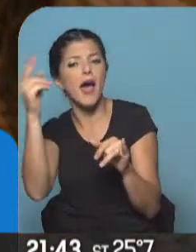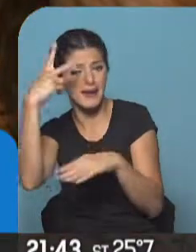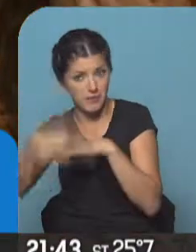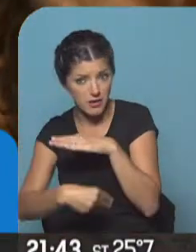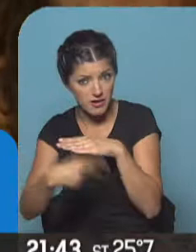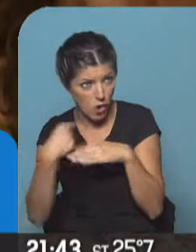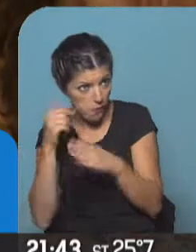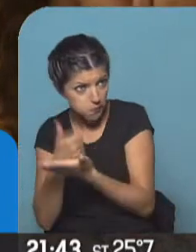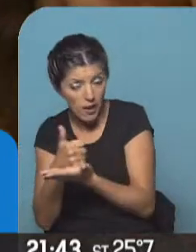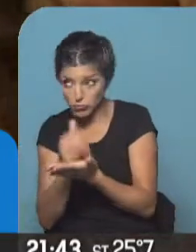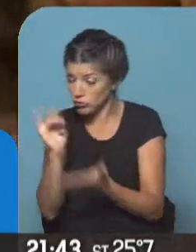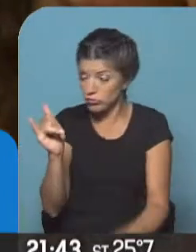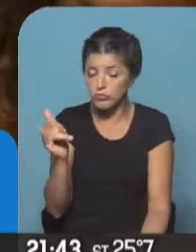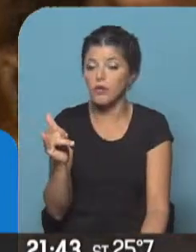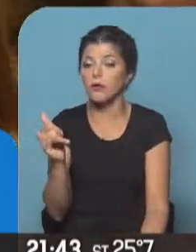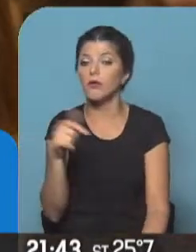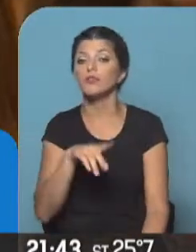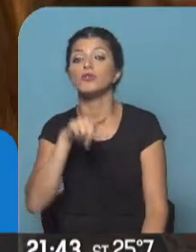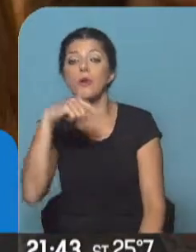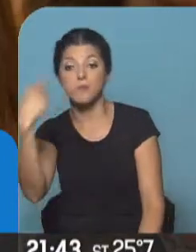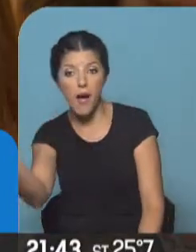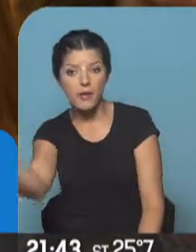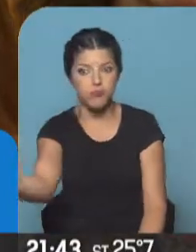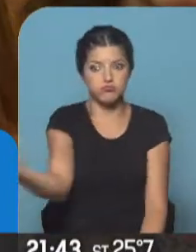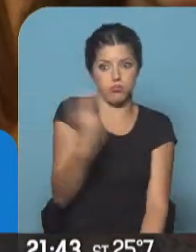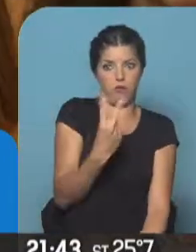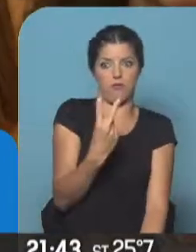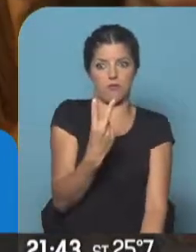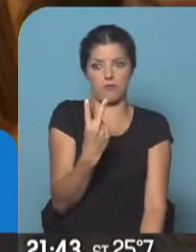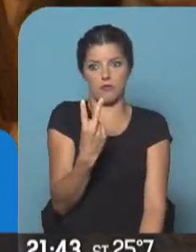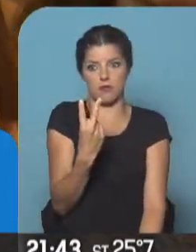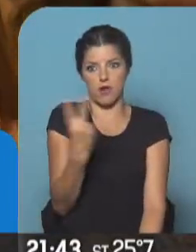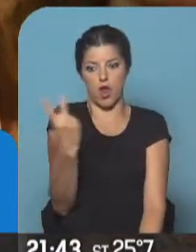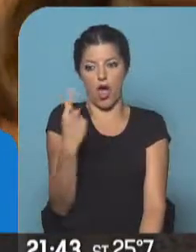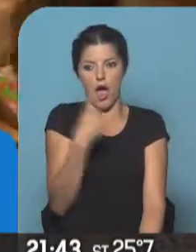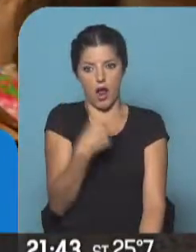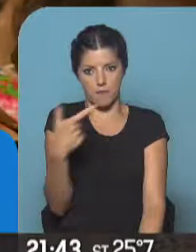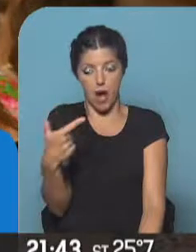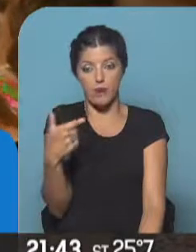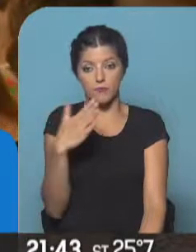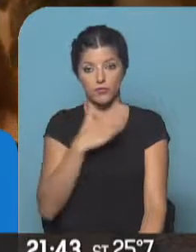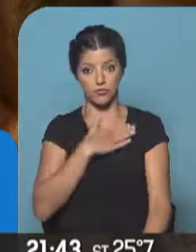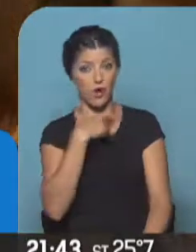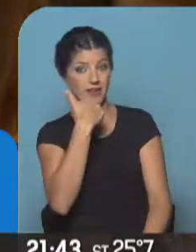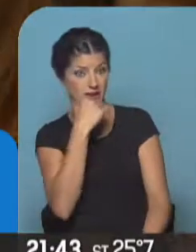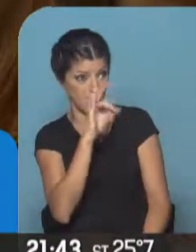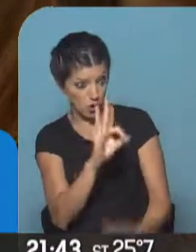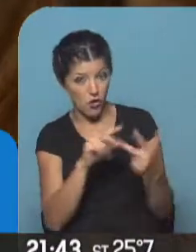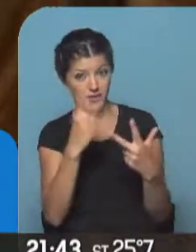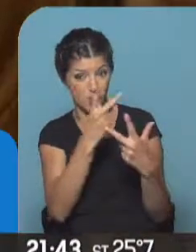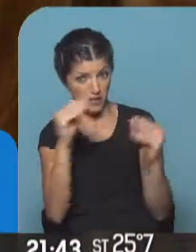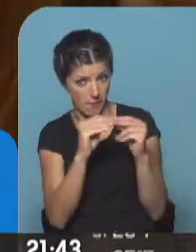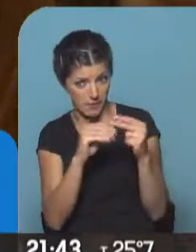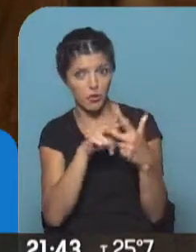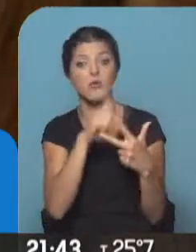Entonces sale y cuando vuelve a entrar entra con otra persona más, los dos con armas. Yo estaba con mi hijo y dos amigos de mi hijo tiene